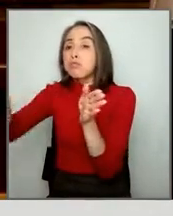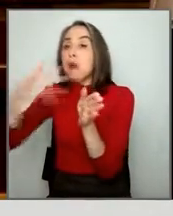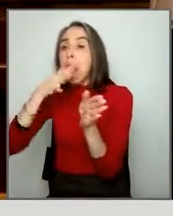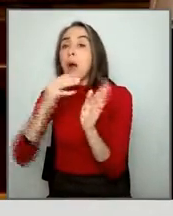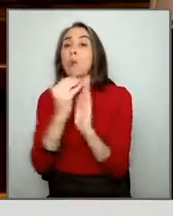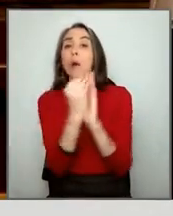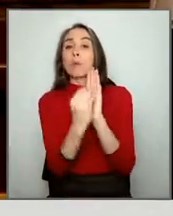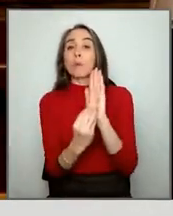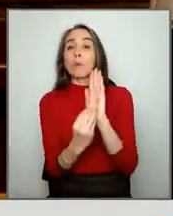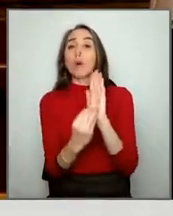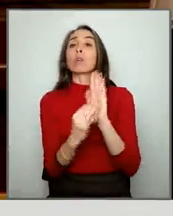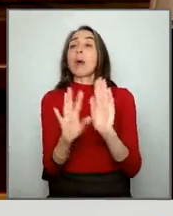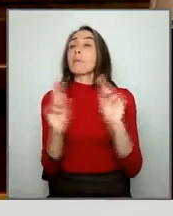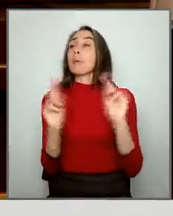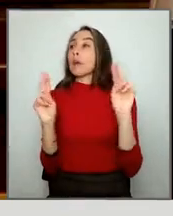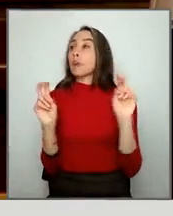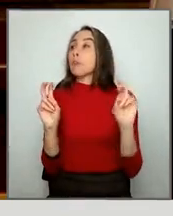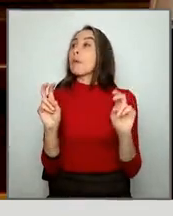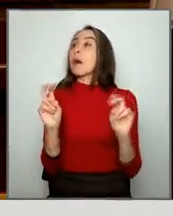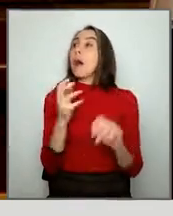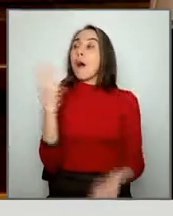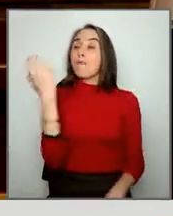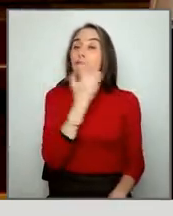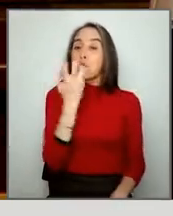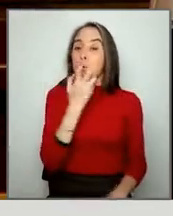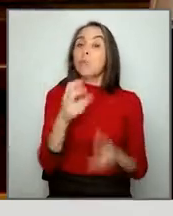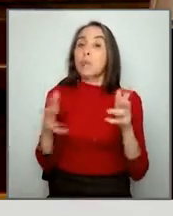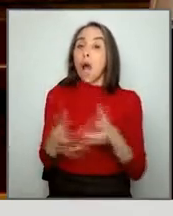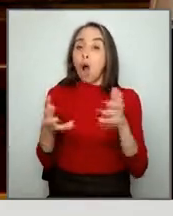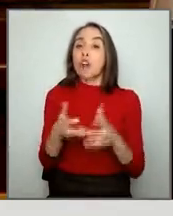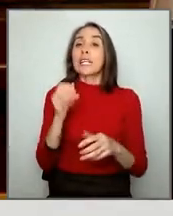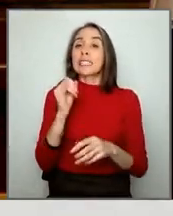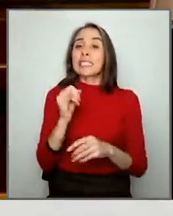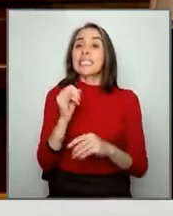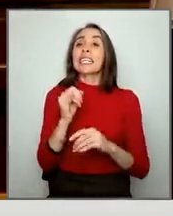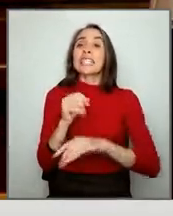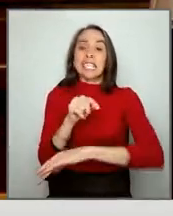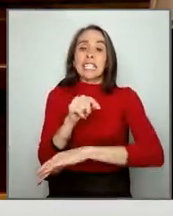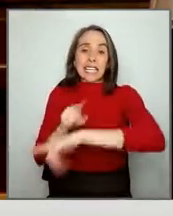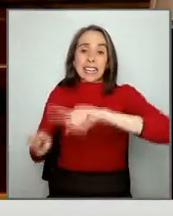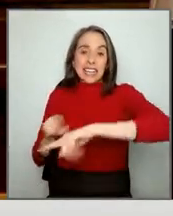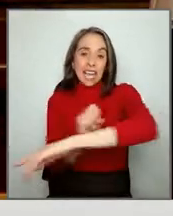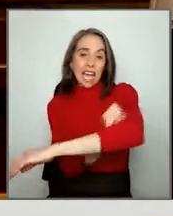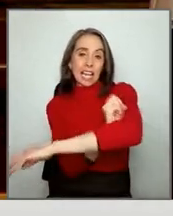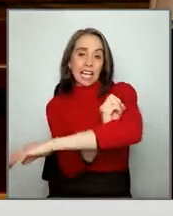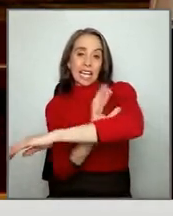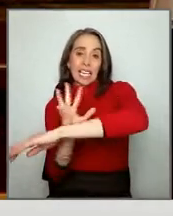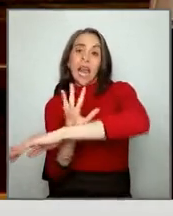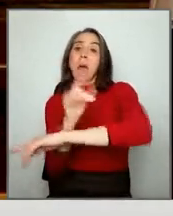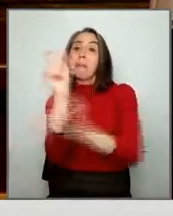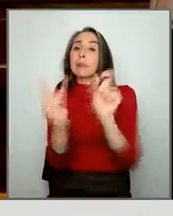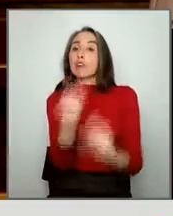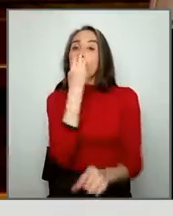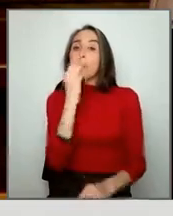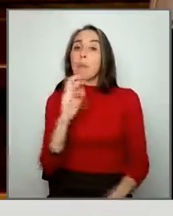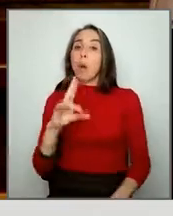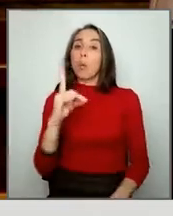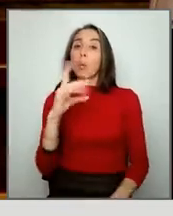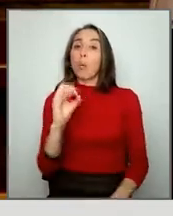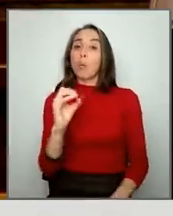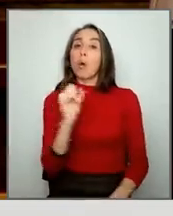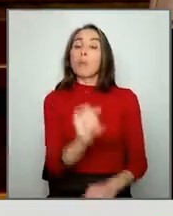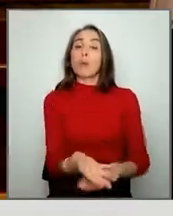menciona comillas el riego de frutas y hortalizas que crecen a ras del suelo y suelen ser consumidas crudas por las personas ya que pueden transmitir